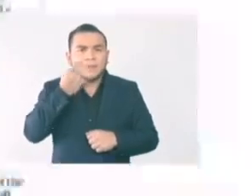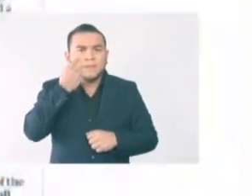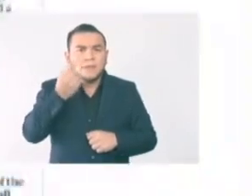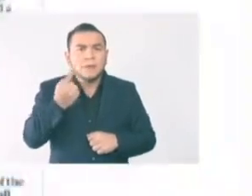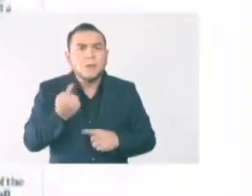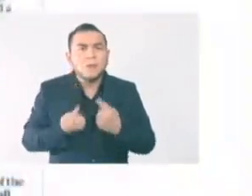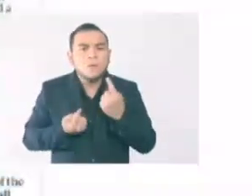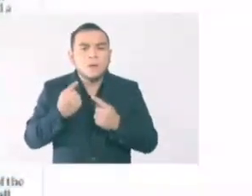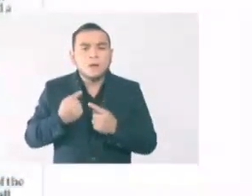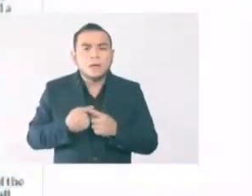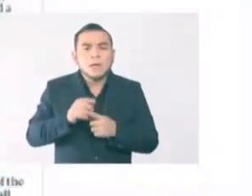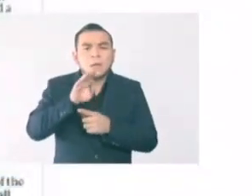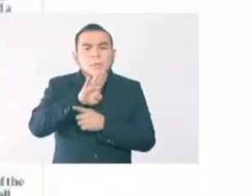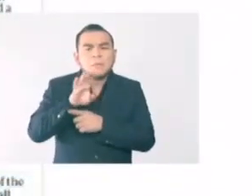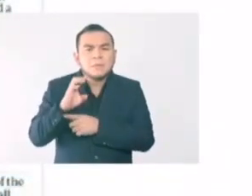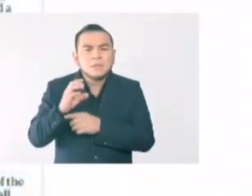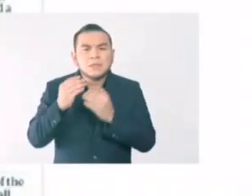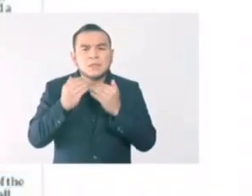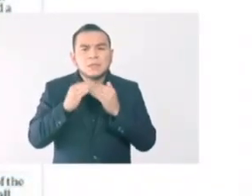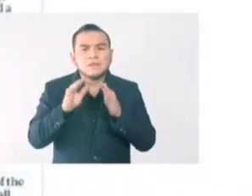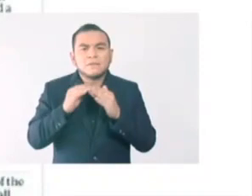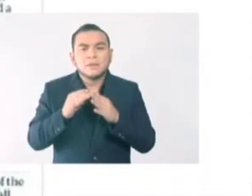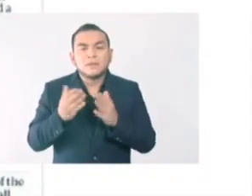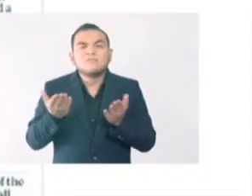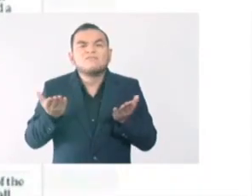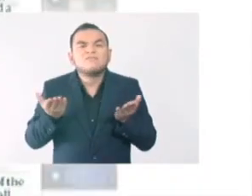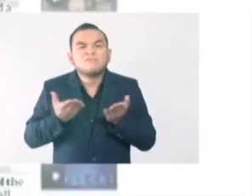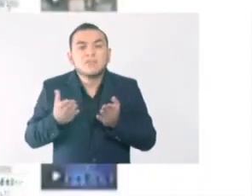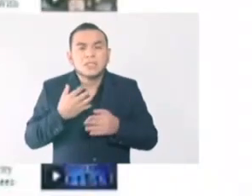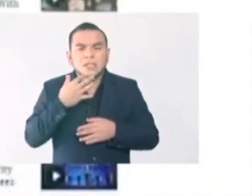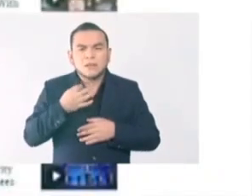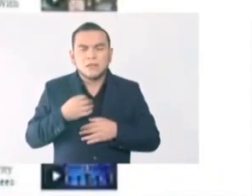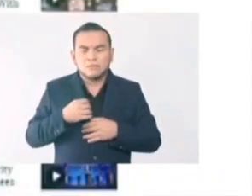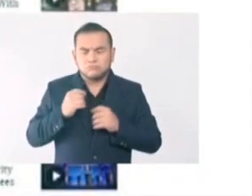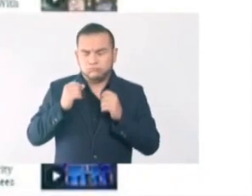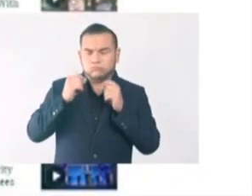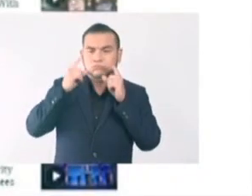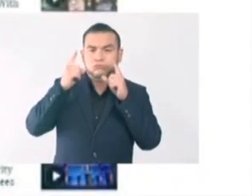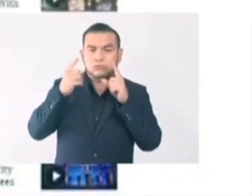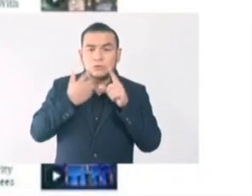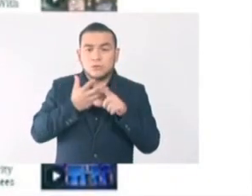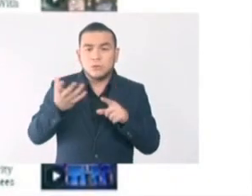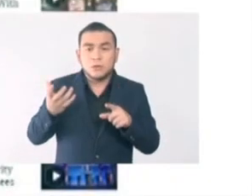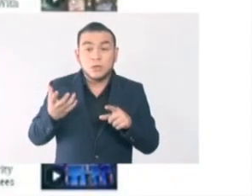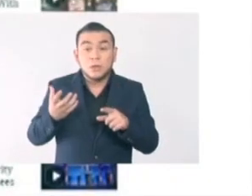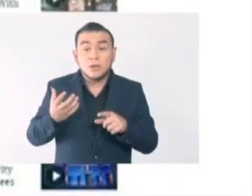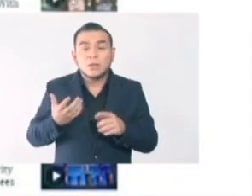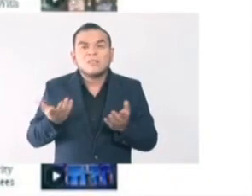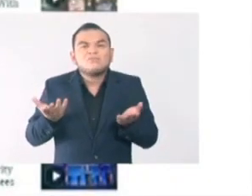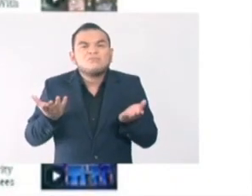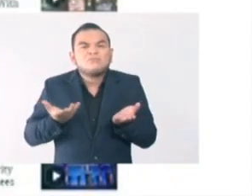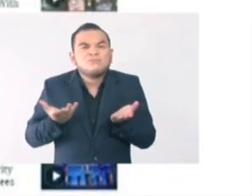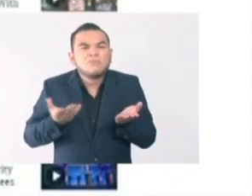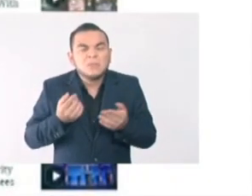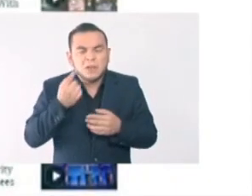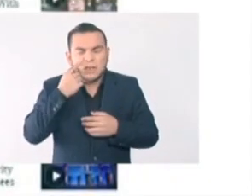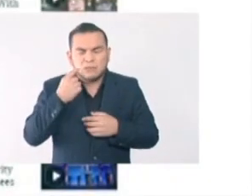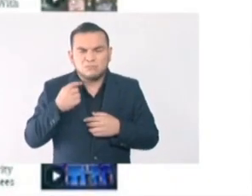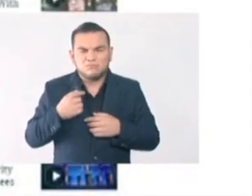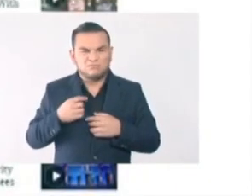bueno, BBC, etcétera, pero me extrañó cuando estaban pasando Wall Street Journal, me extrañó cuando estaban